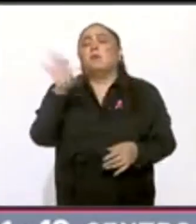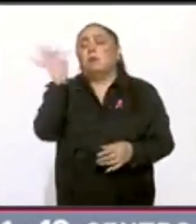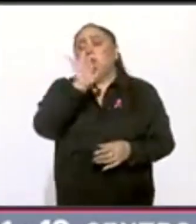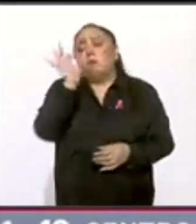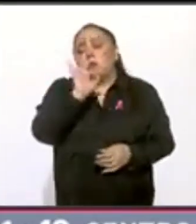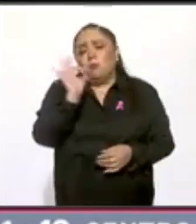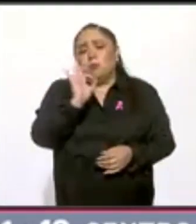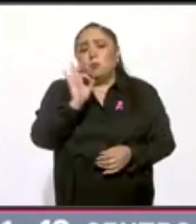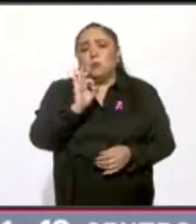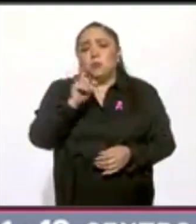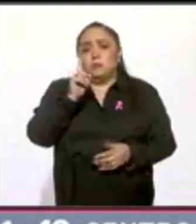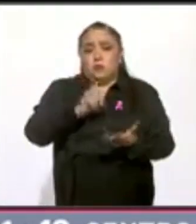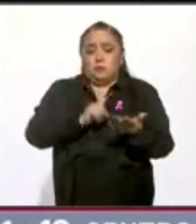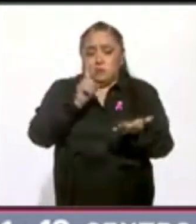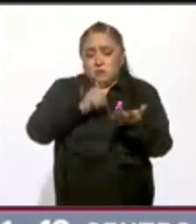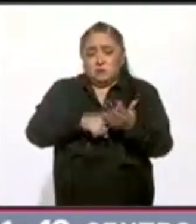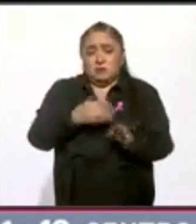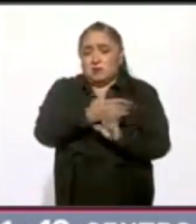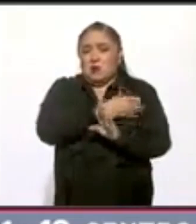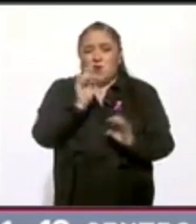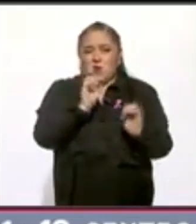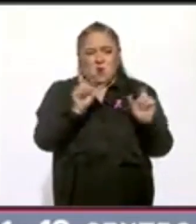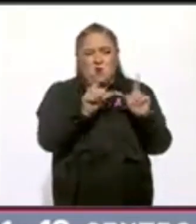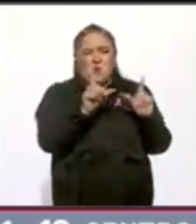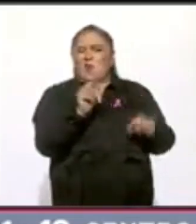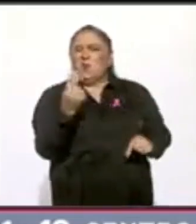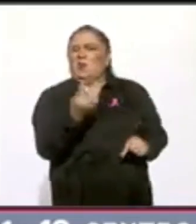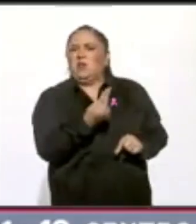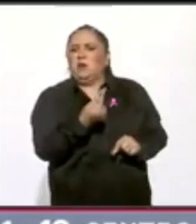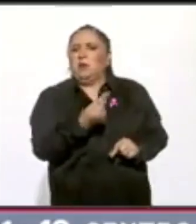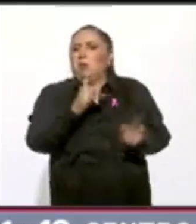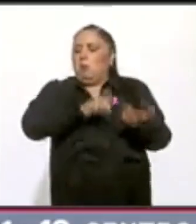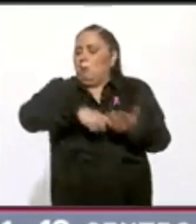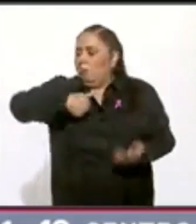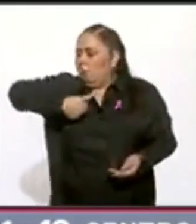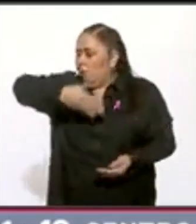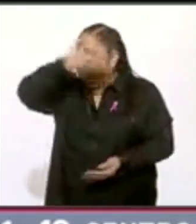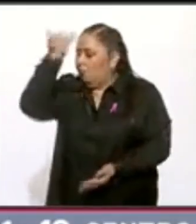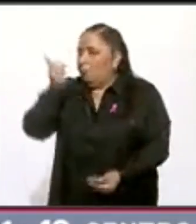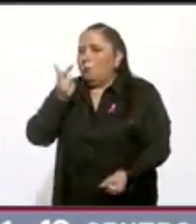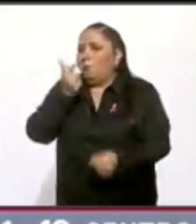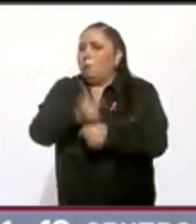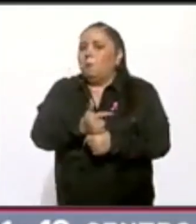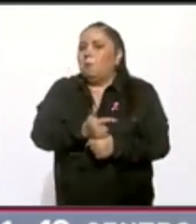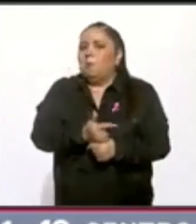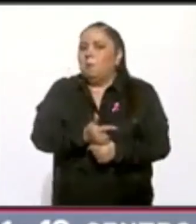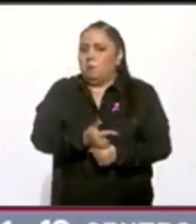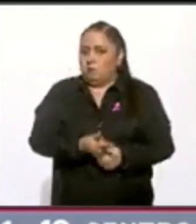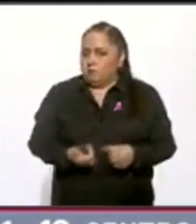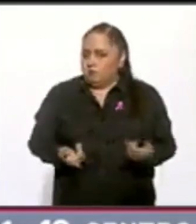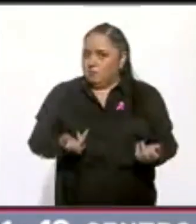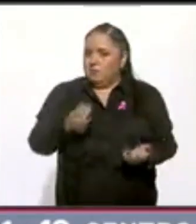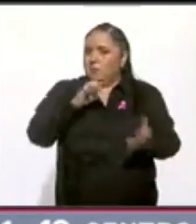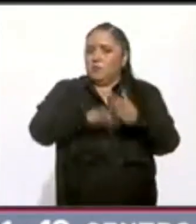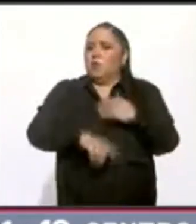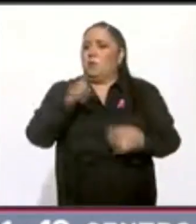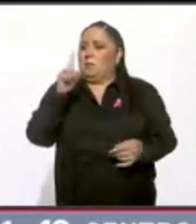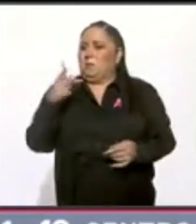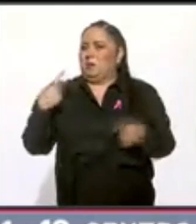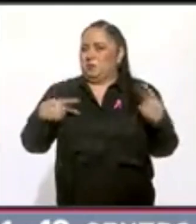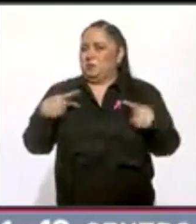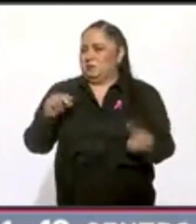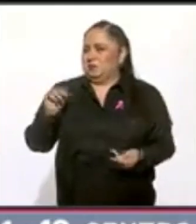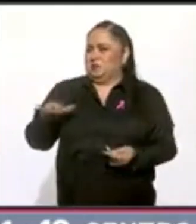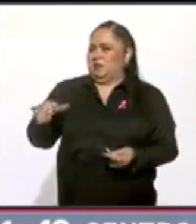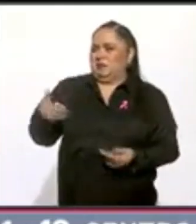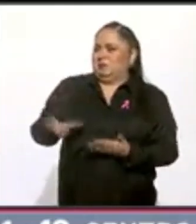Probablemente, si nunca hubiera querido yo sacar mi licencia digital, no nos hubiéramos dado cuenta. Una persona recientemente,